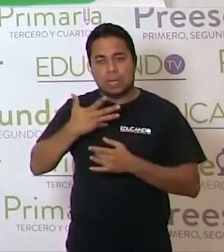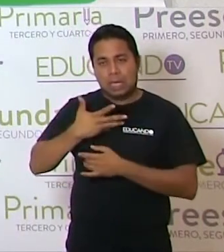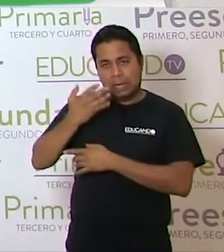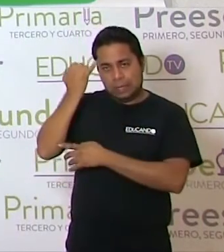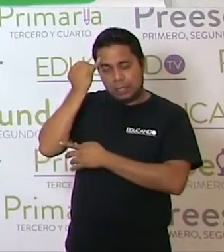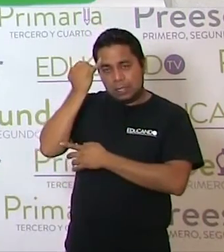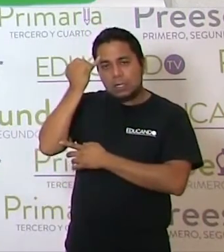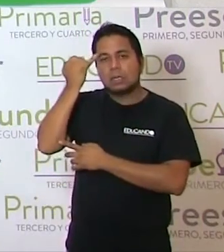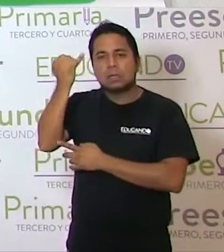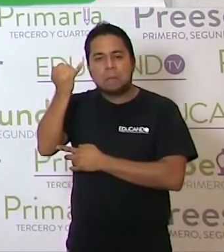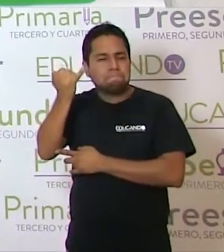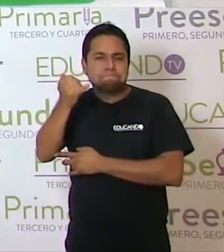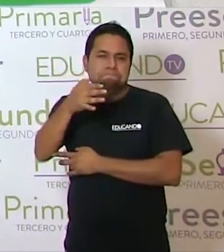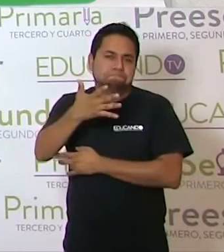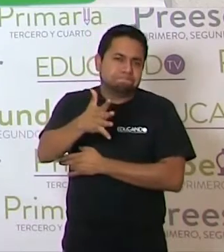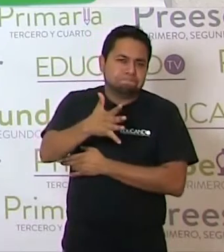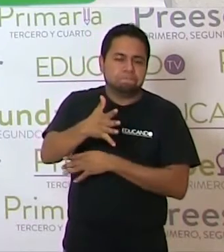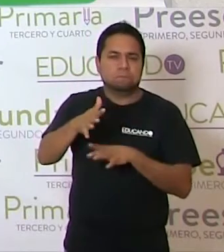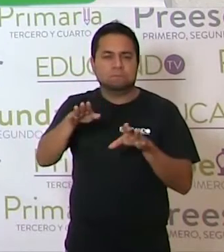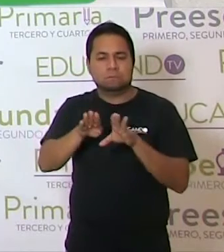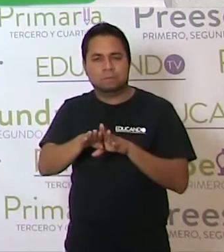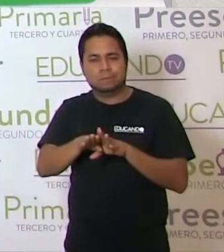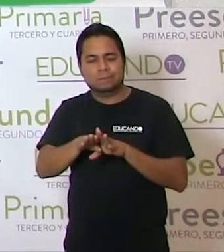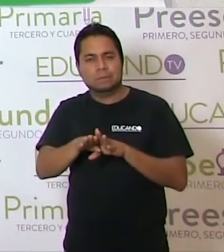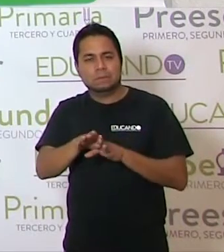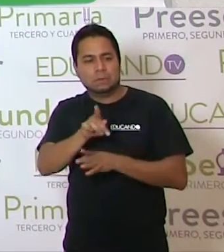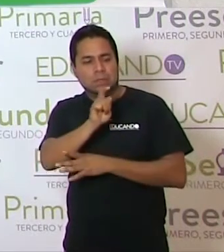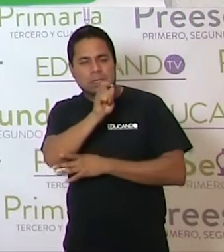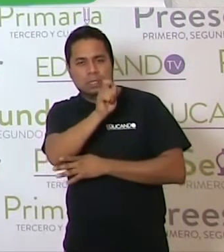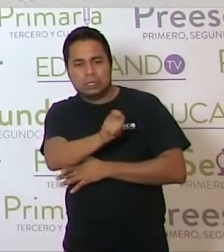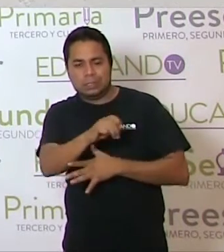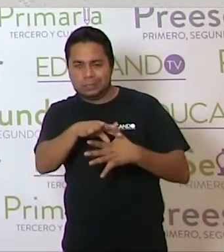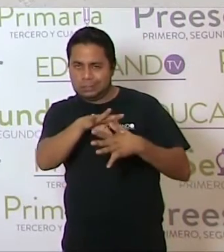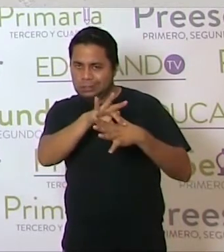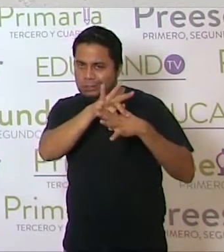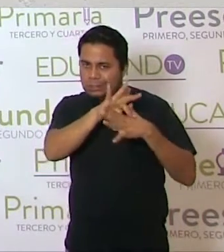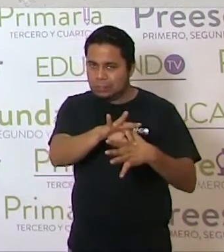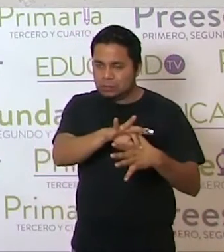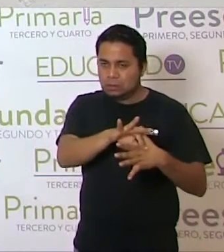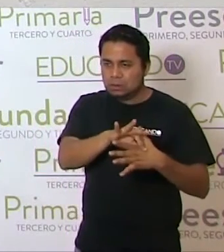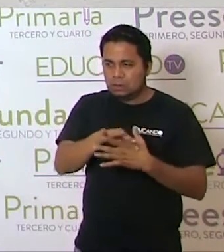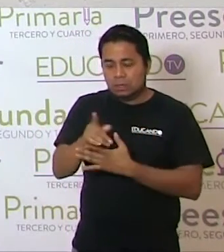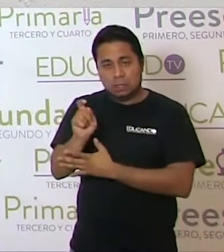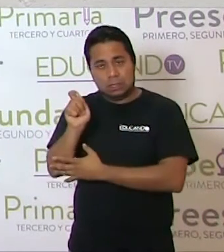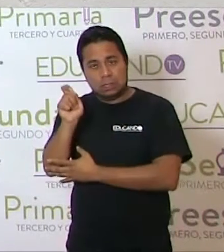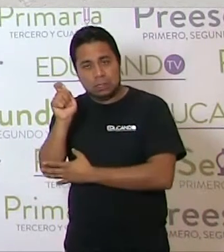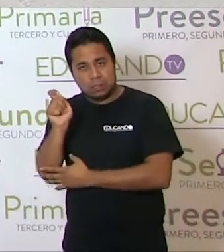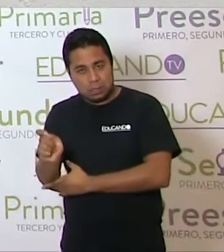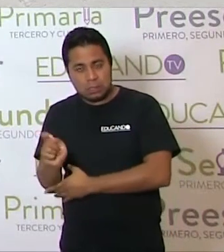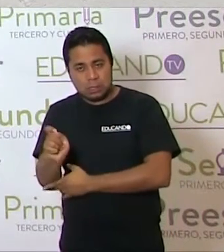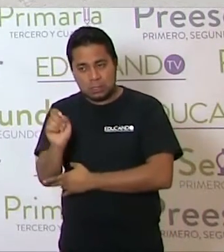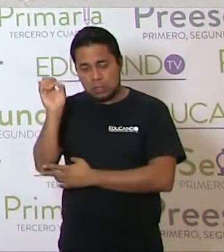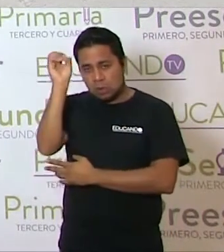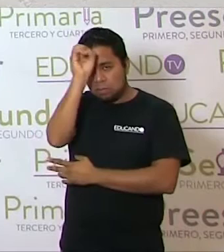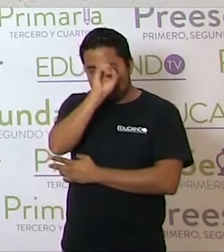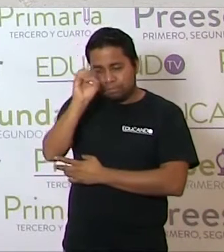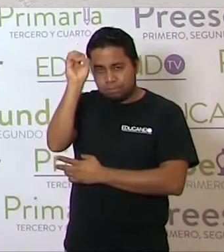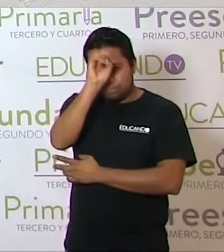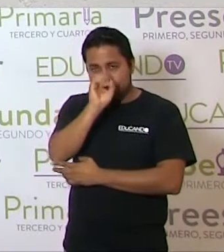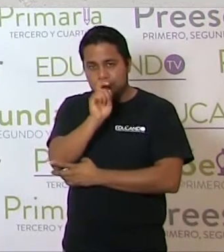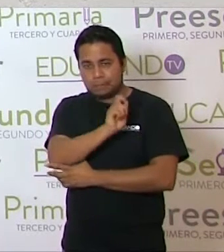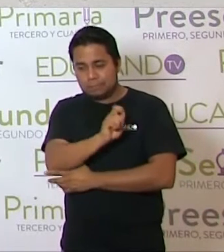somera de lo que es un hecho y lo que es una opinión